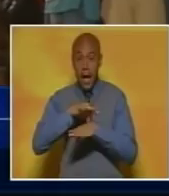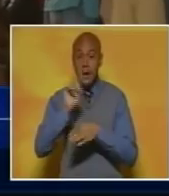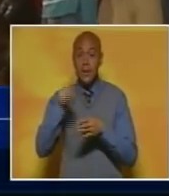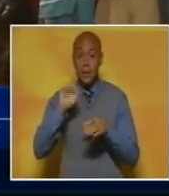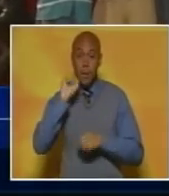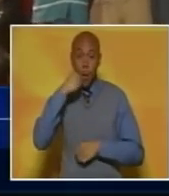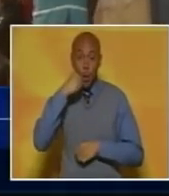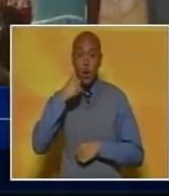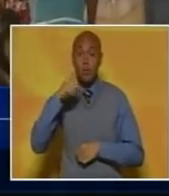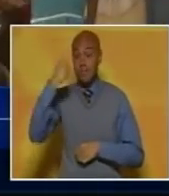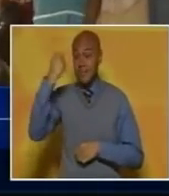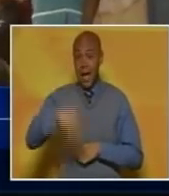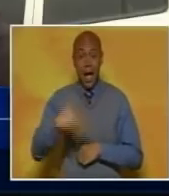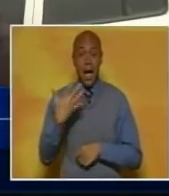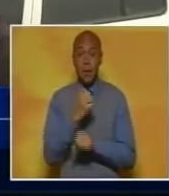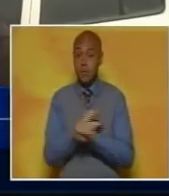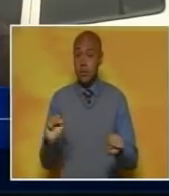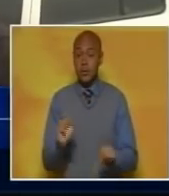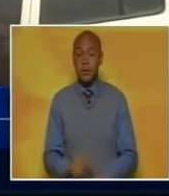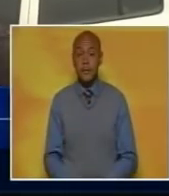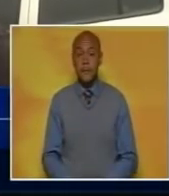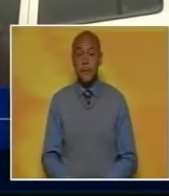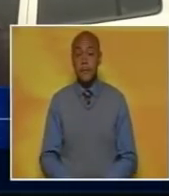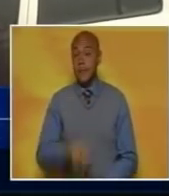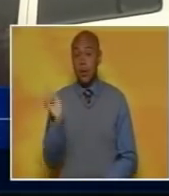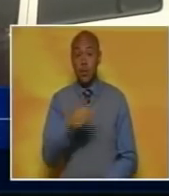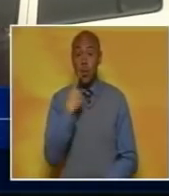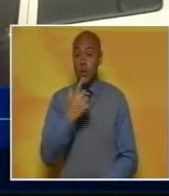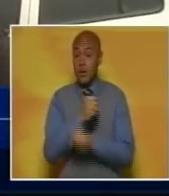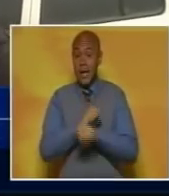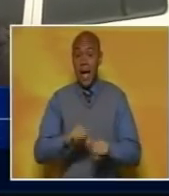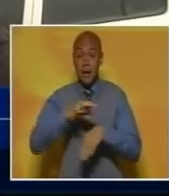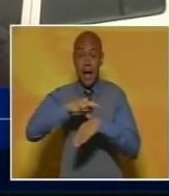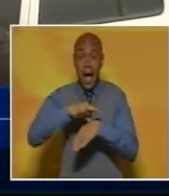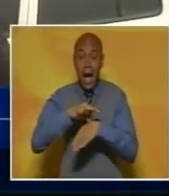el pollo están por las nubes. Pues todo está muy caro. La carne